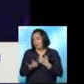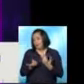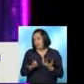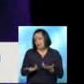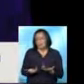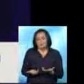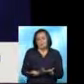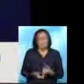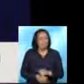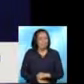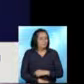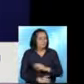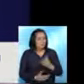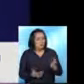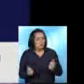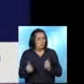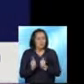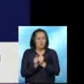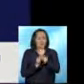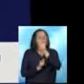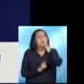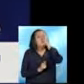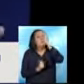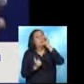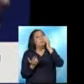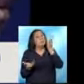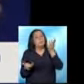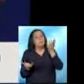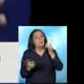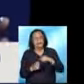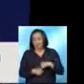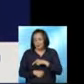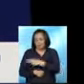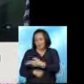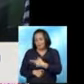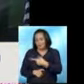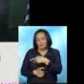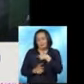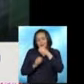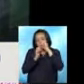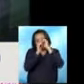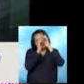Los dos, cerquita de Dios, será lo que